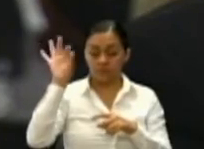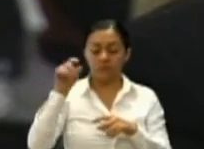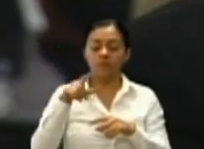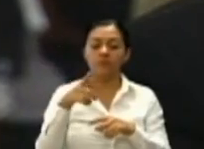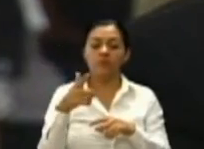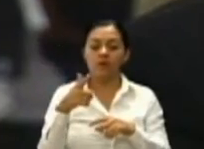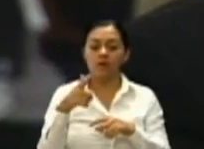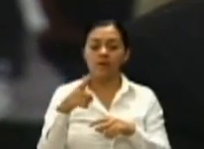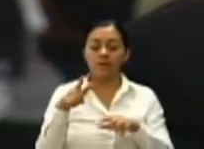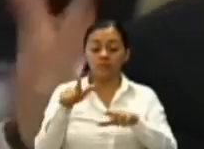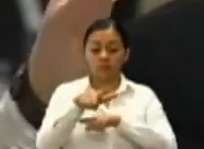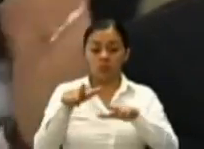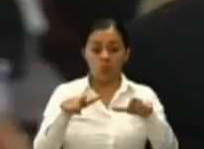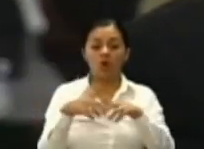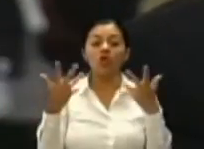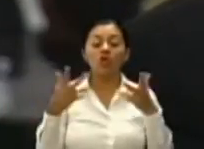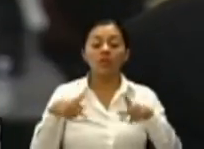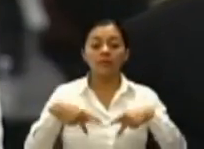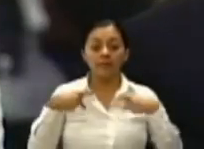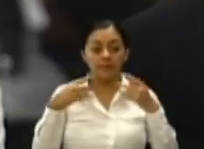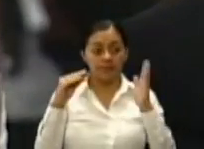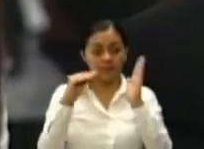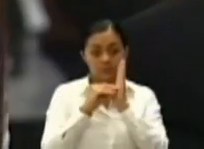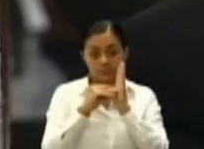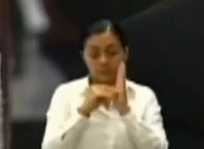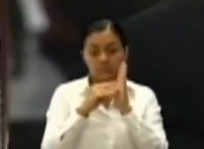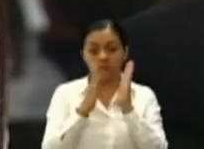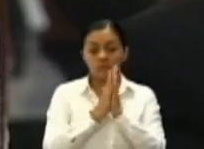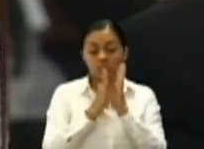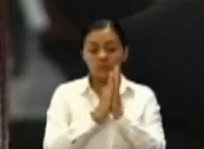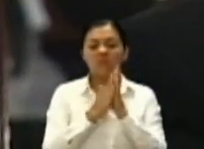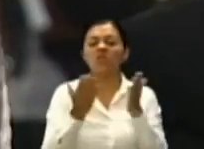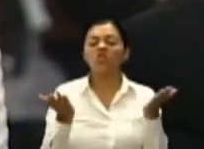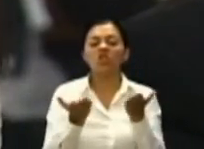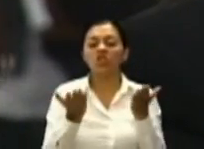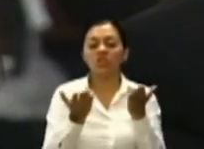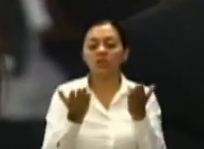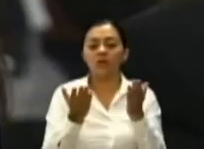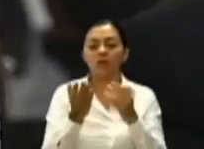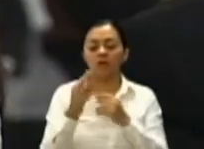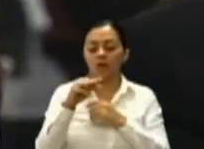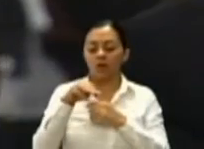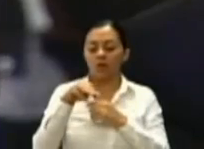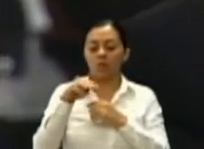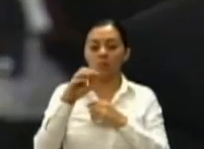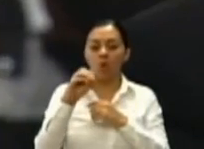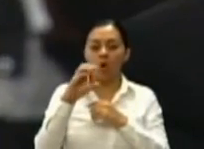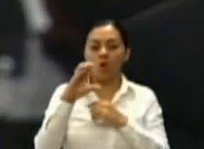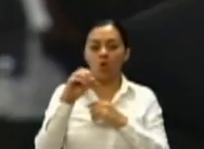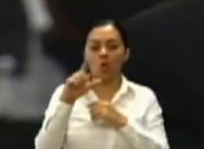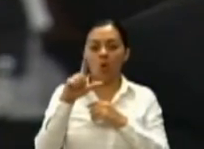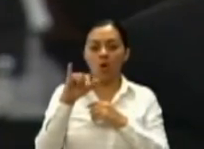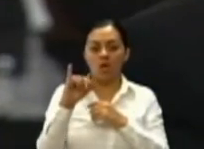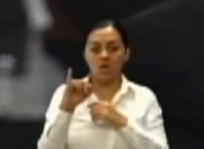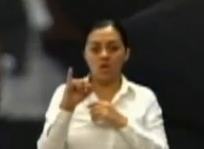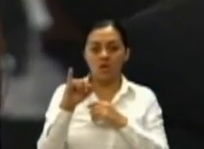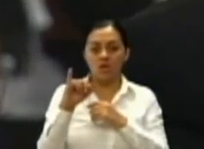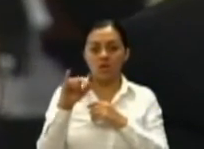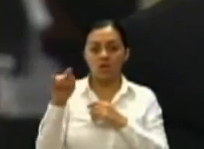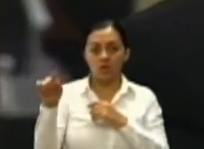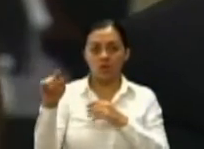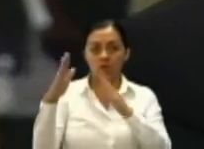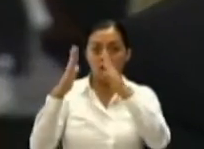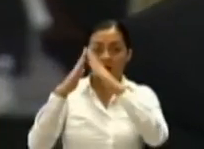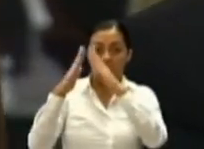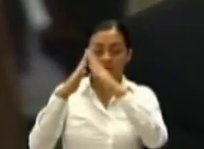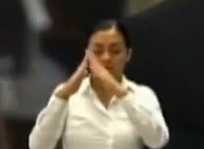que reside y obviamente conocimiento público que tenemos que es el lugar que bóccoli gulf está a nombre de la empresa entonces